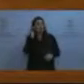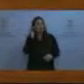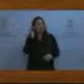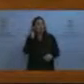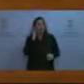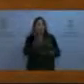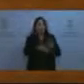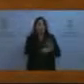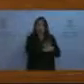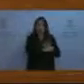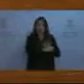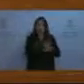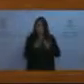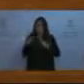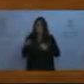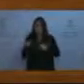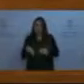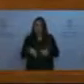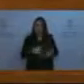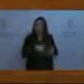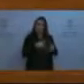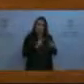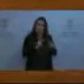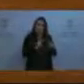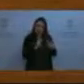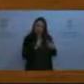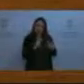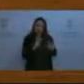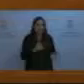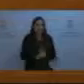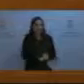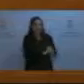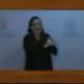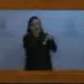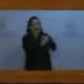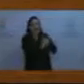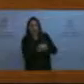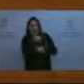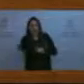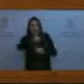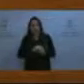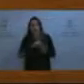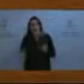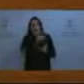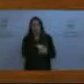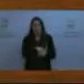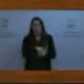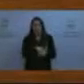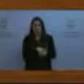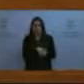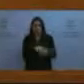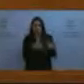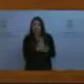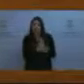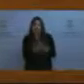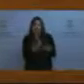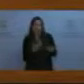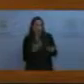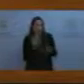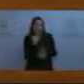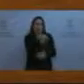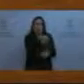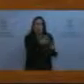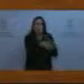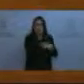es justo. Lo contrario de lo que hoy se va a votar en esta Junta General es aprobar su gestión. Y, por